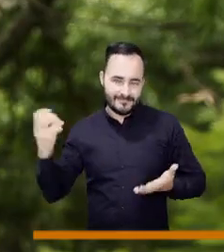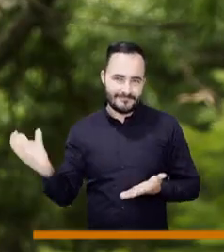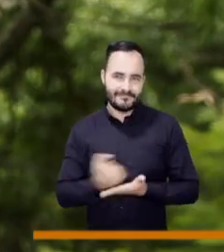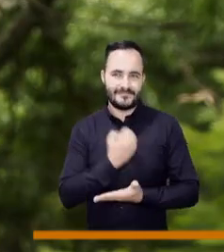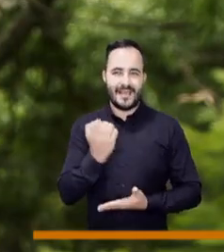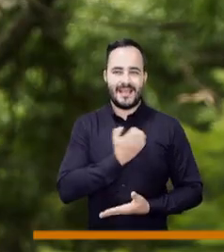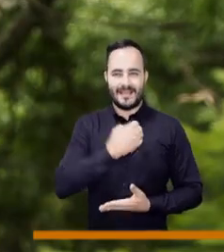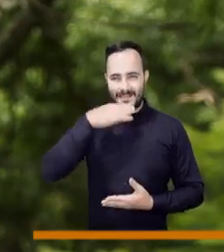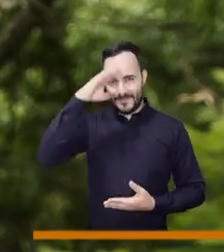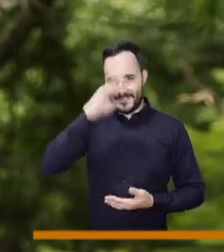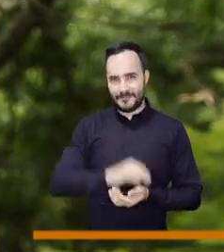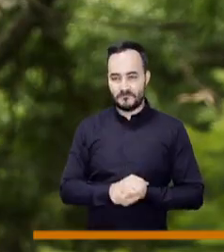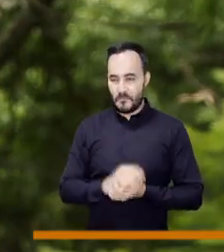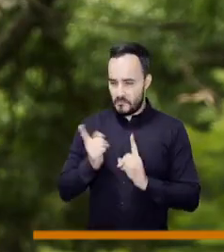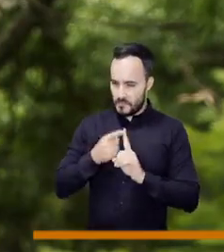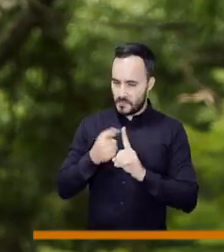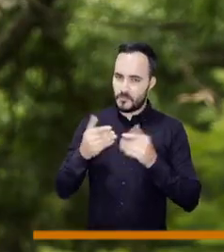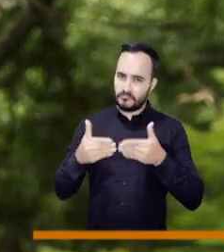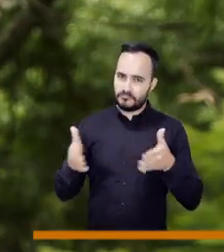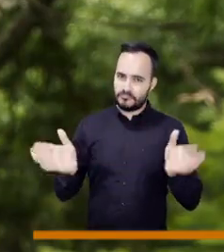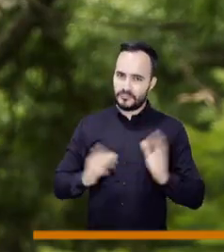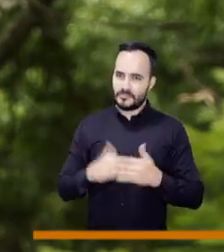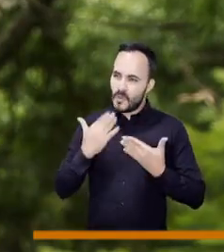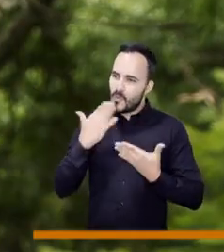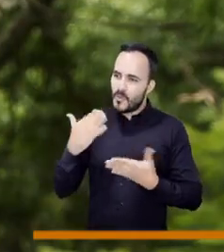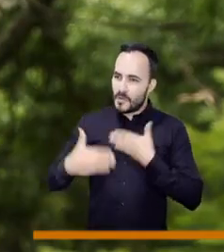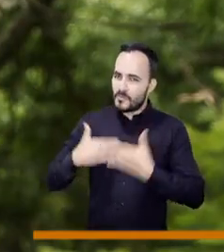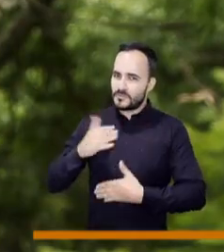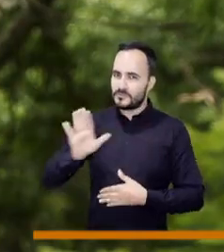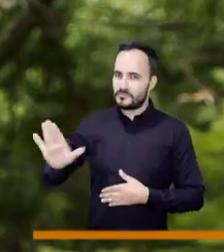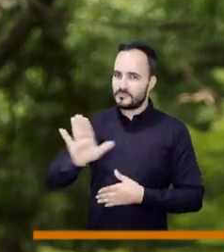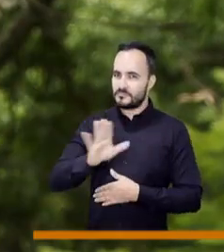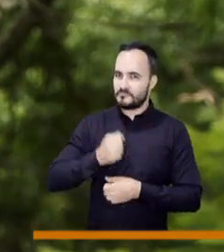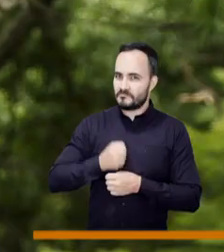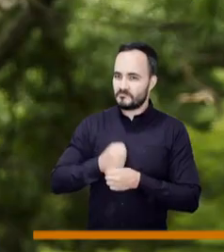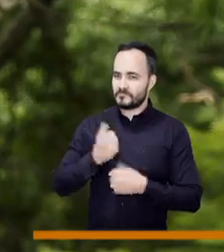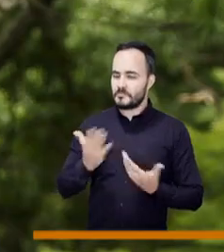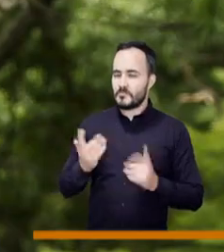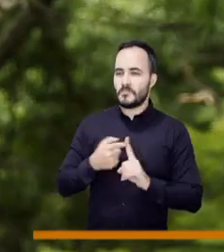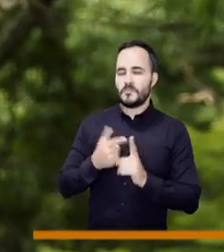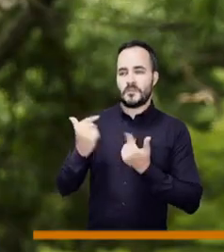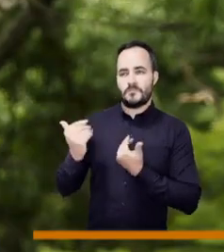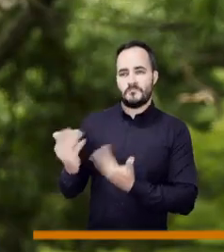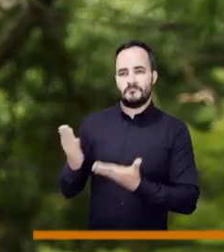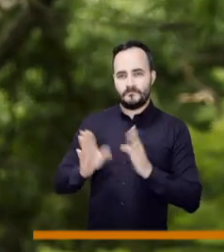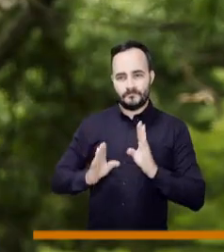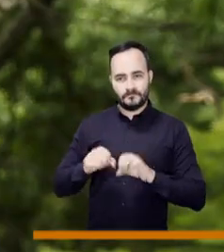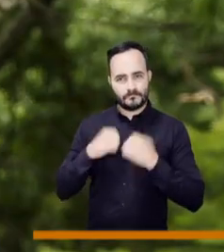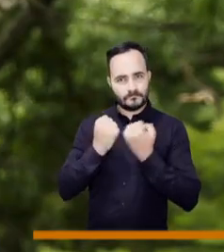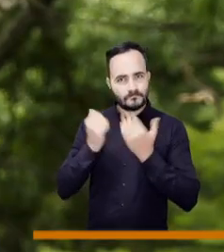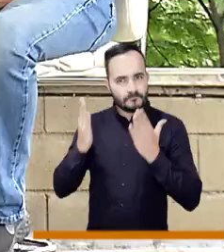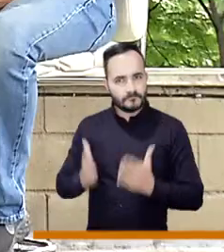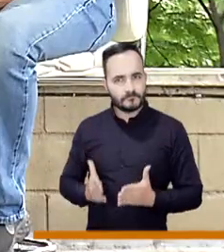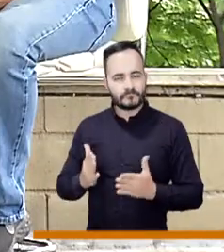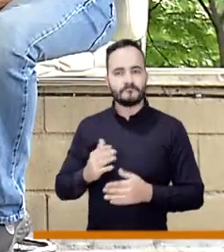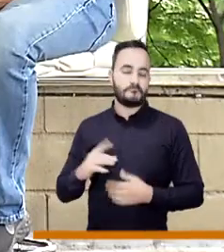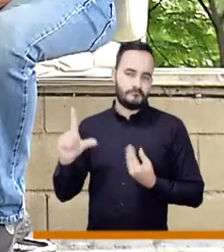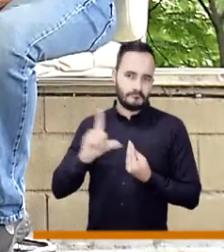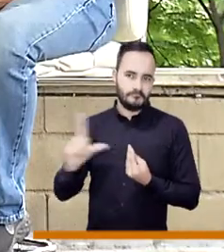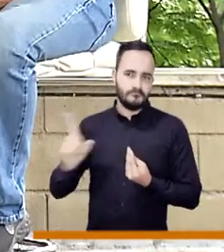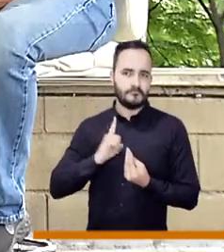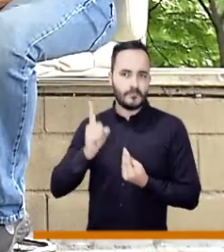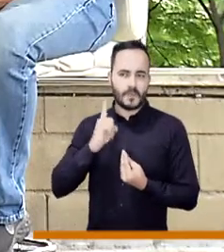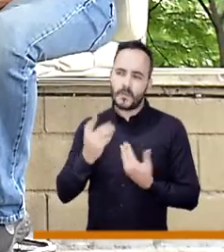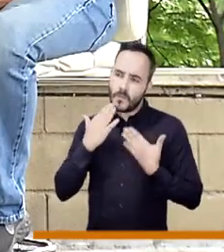bueno, empiecen contándonos, por favor, cómo va eso. Vamos a darle la palabra a nuestro concejal liberal. ¿Cómo